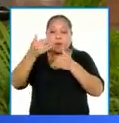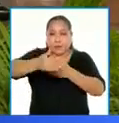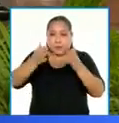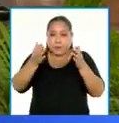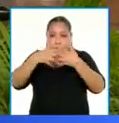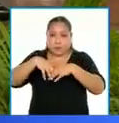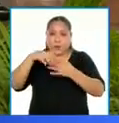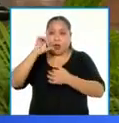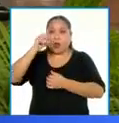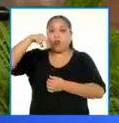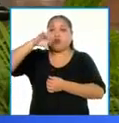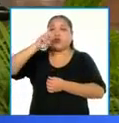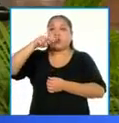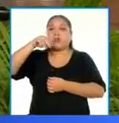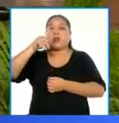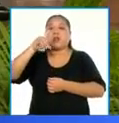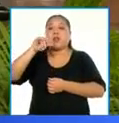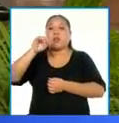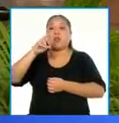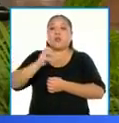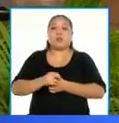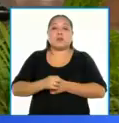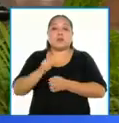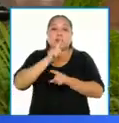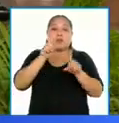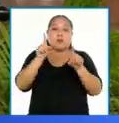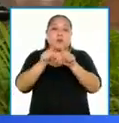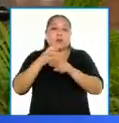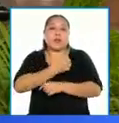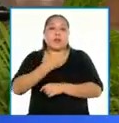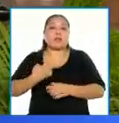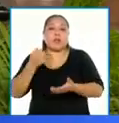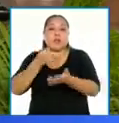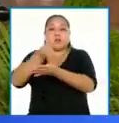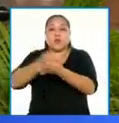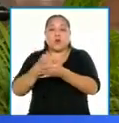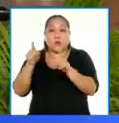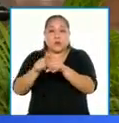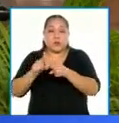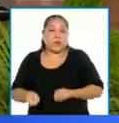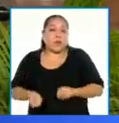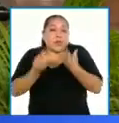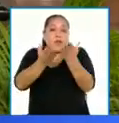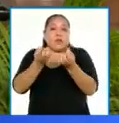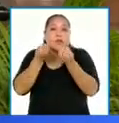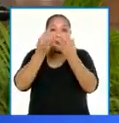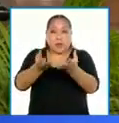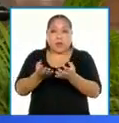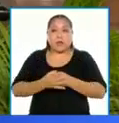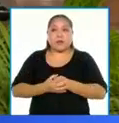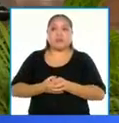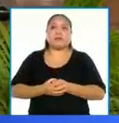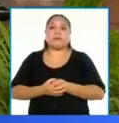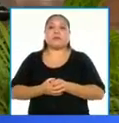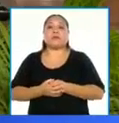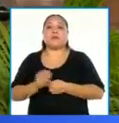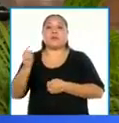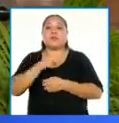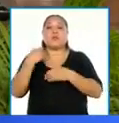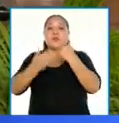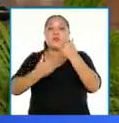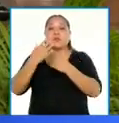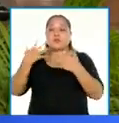ya hemos informado, sino el Estado también está adquiriendo para entregar, y es un proceso